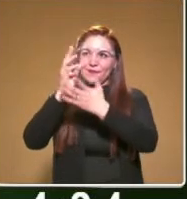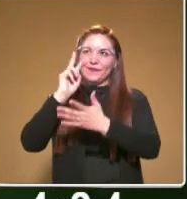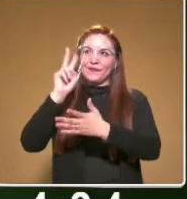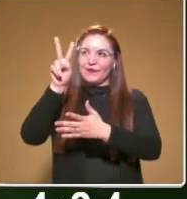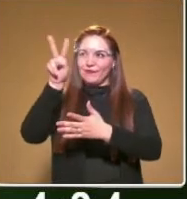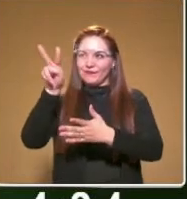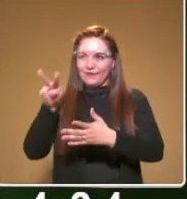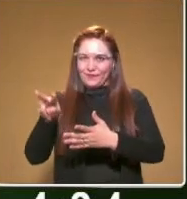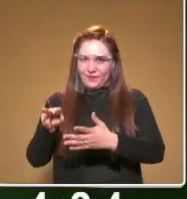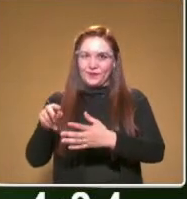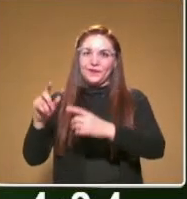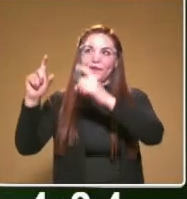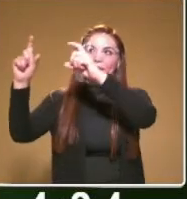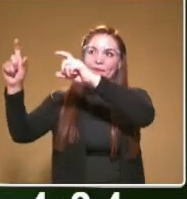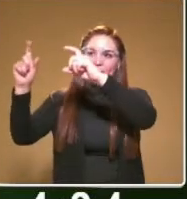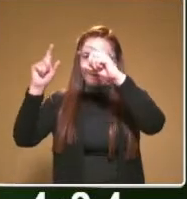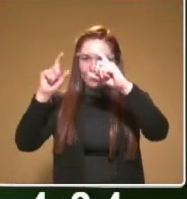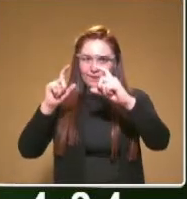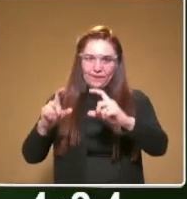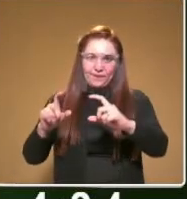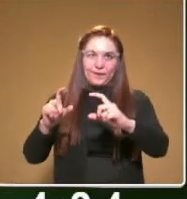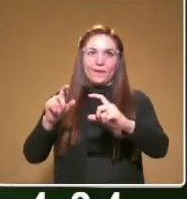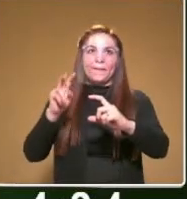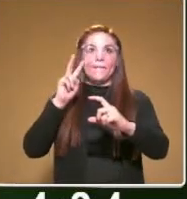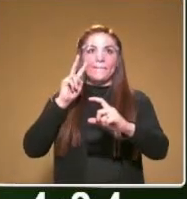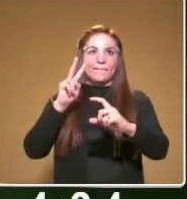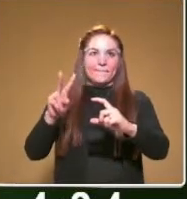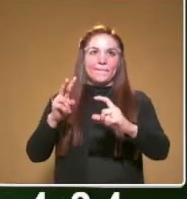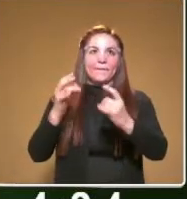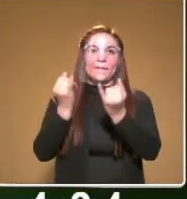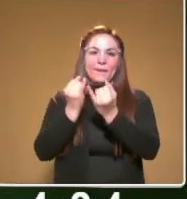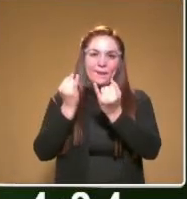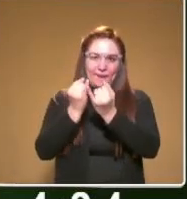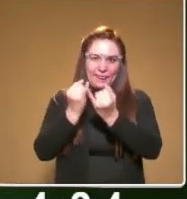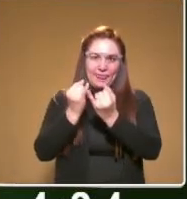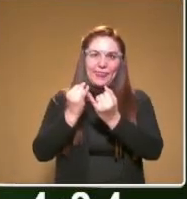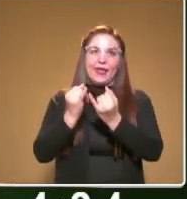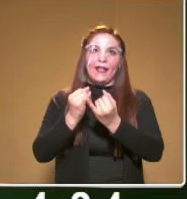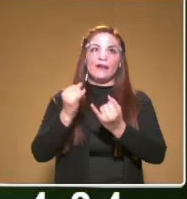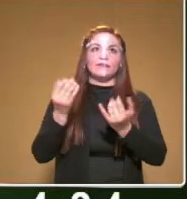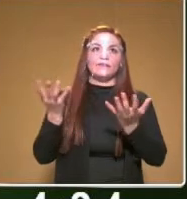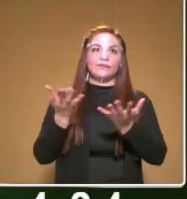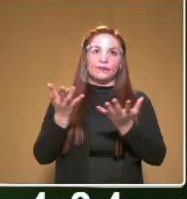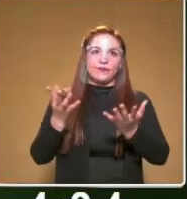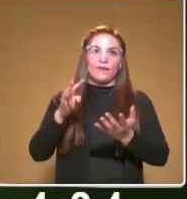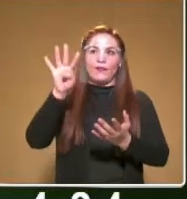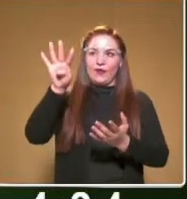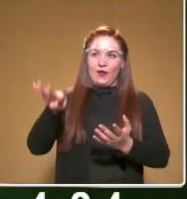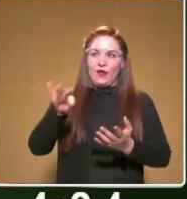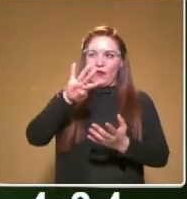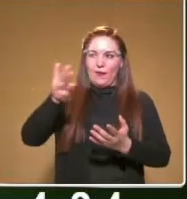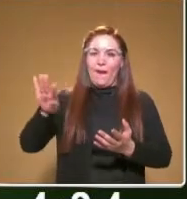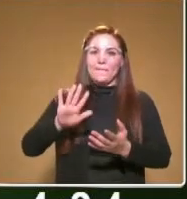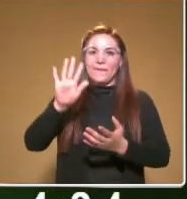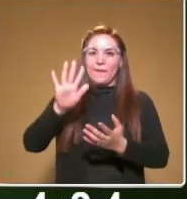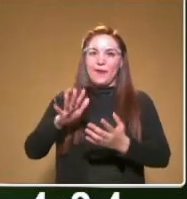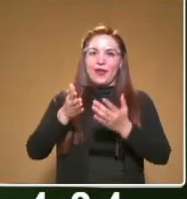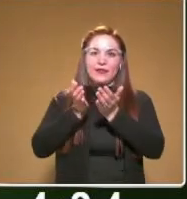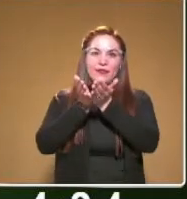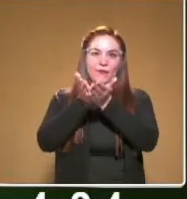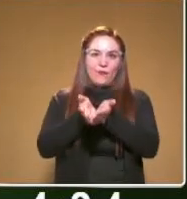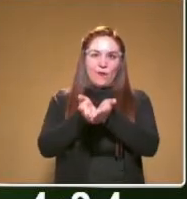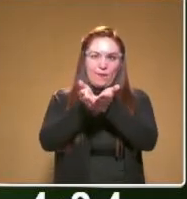cuadritos. Uh-huh. En las imágenes de abajo vemos lo que se asemeja a un barco. y el otro